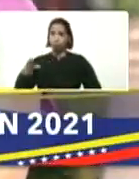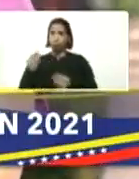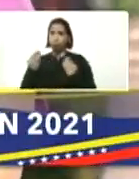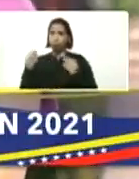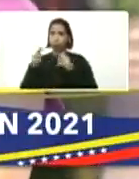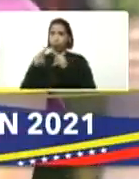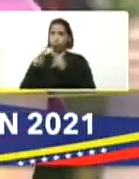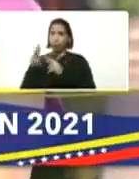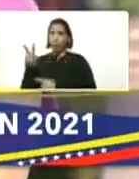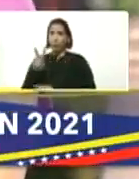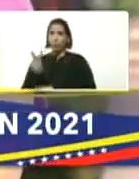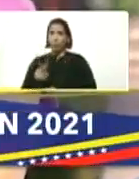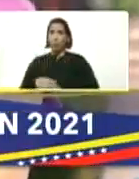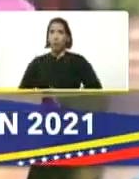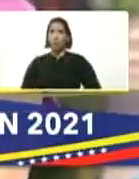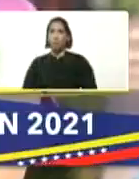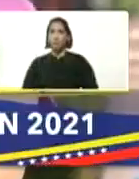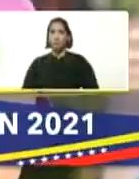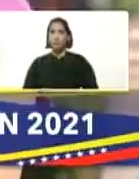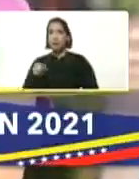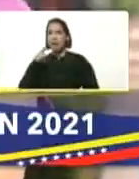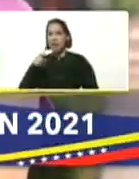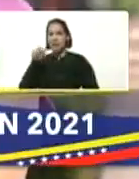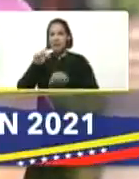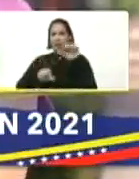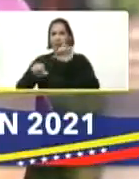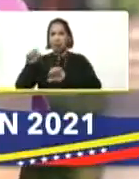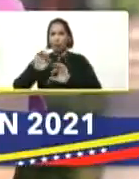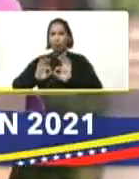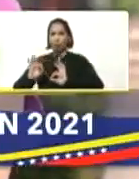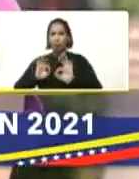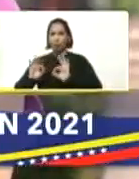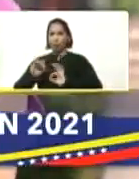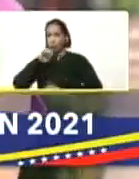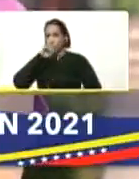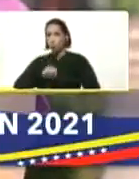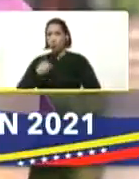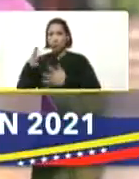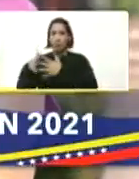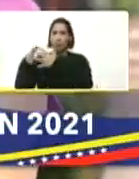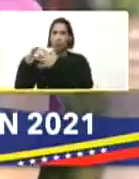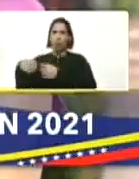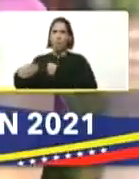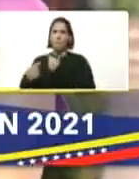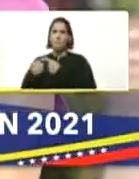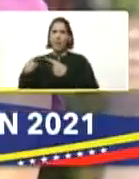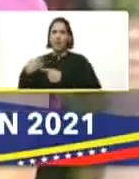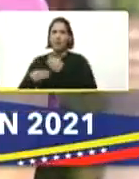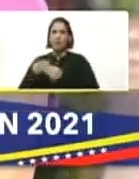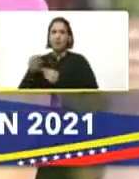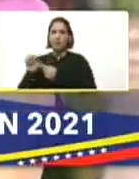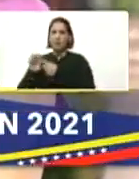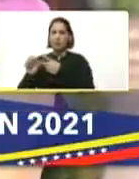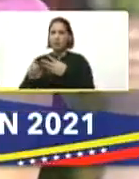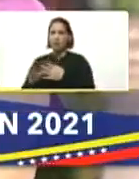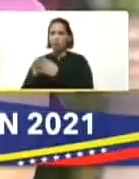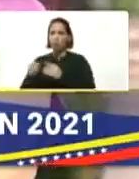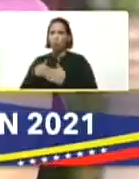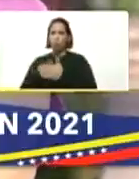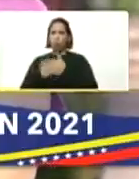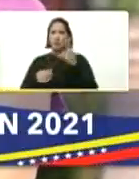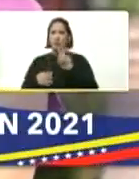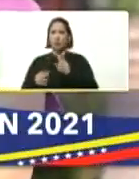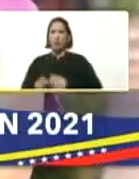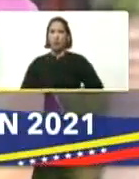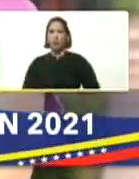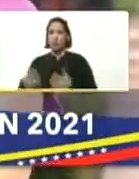Venezuela, que por cierto es el laboratorio preferido de Estados Unidos para aplicar todo tipo de estrategias, pues en este caso de guerra